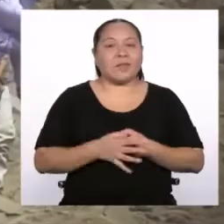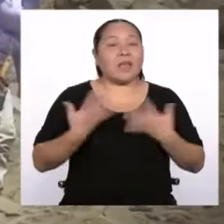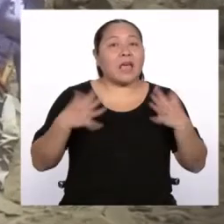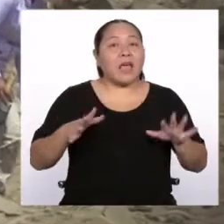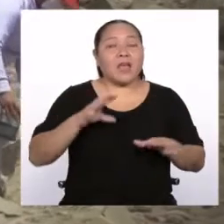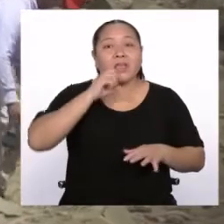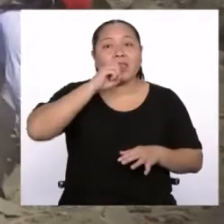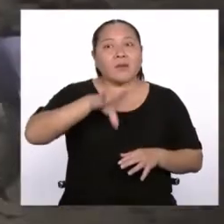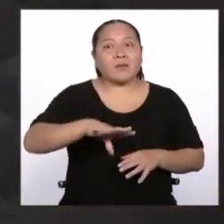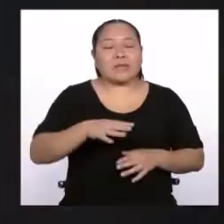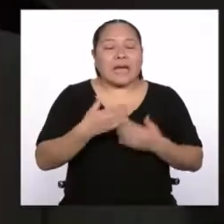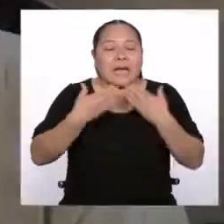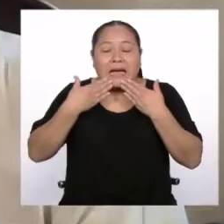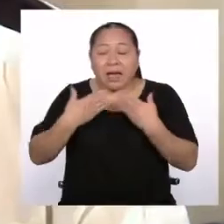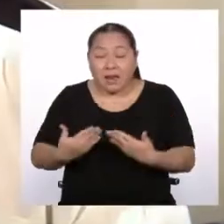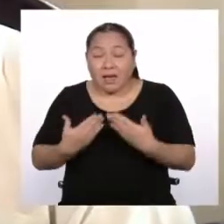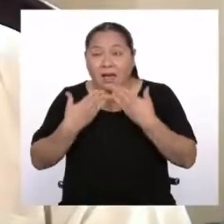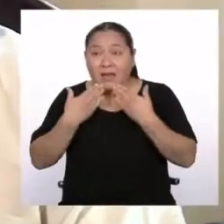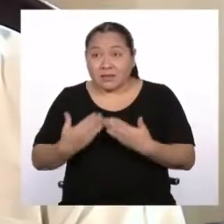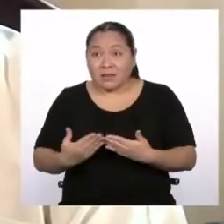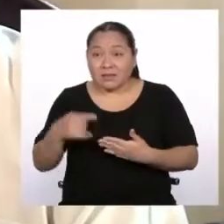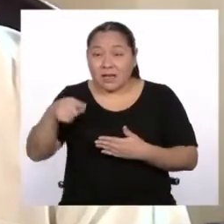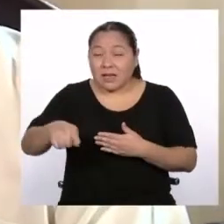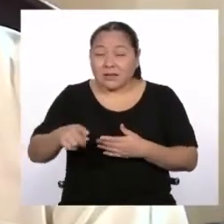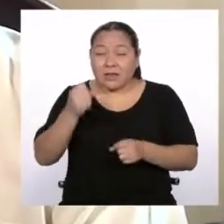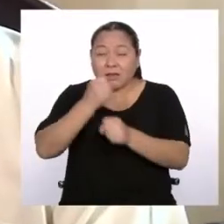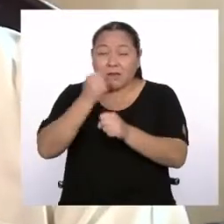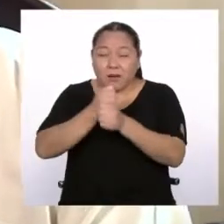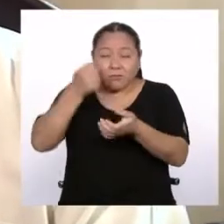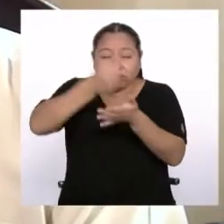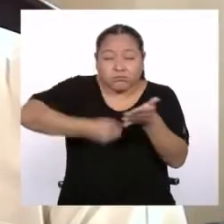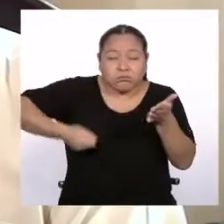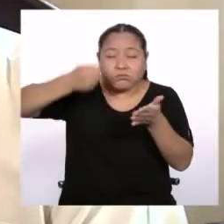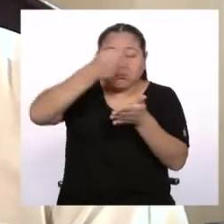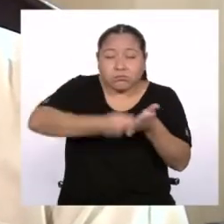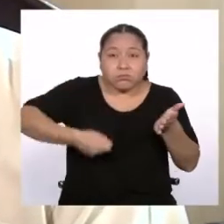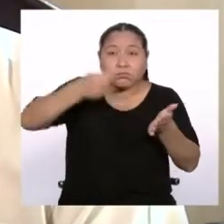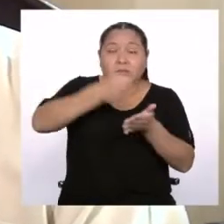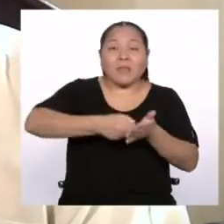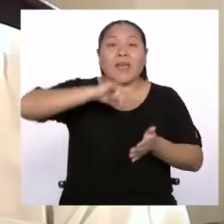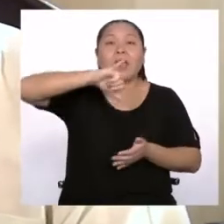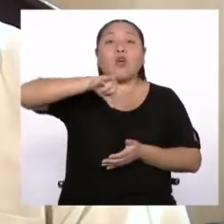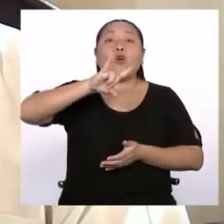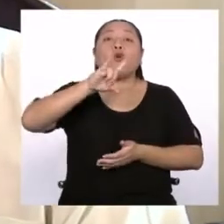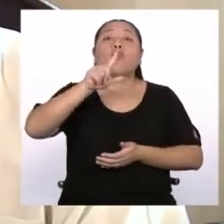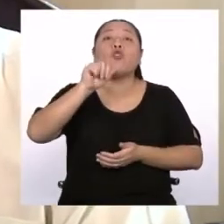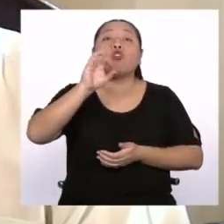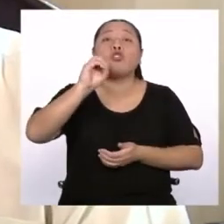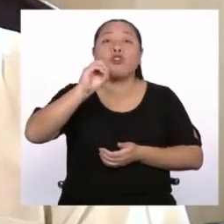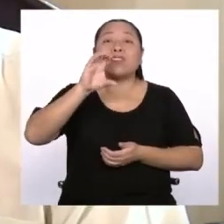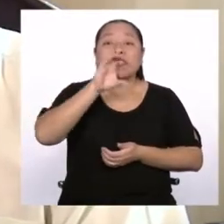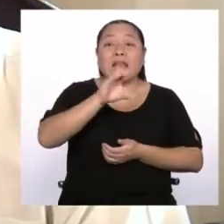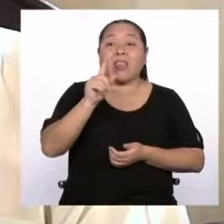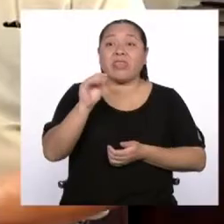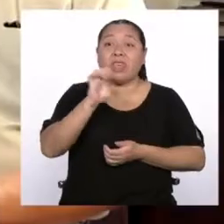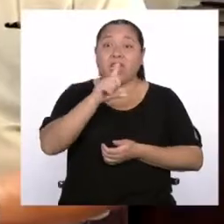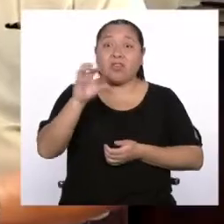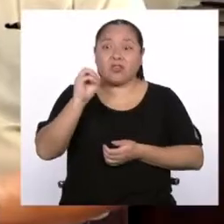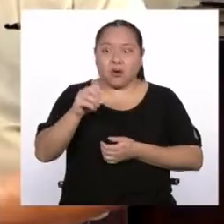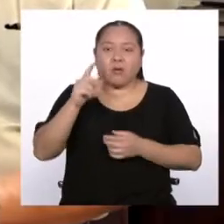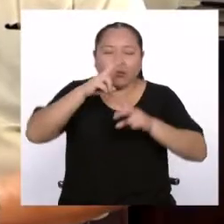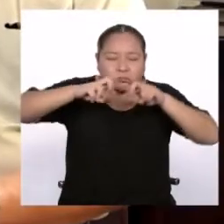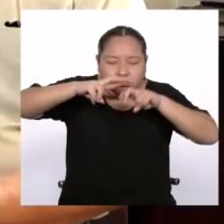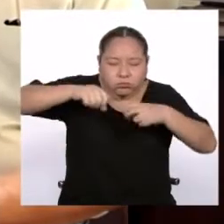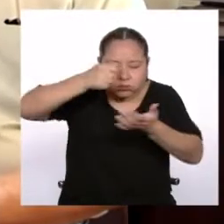Diríamos que gracias al impulso que le dio Julio Cetello a la arqueología peruana, comenzaron estas cosas a verse con